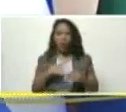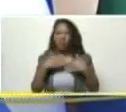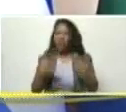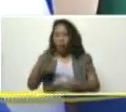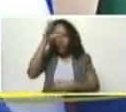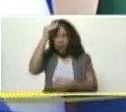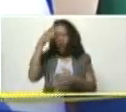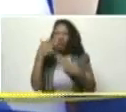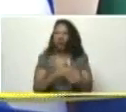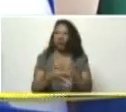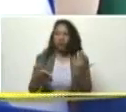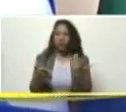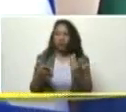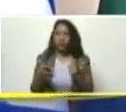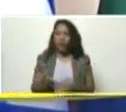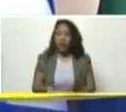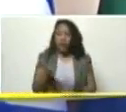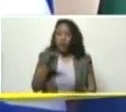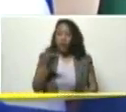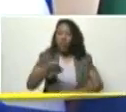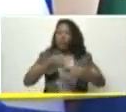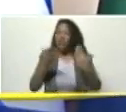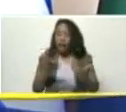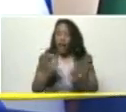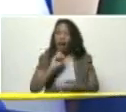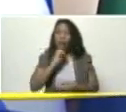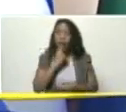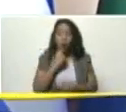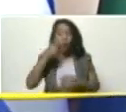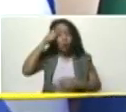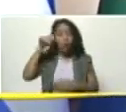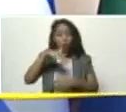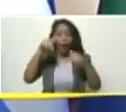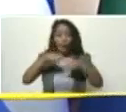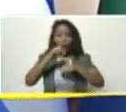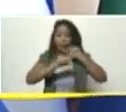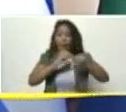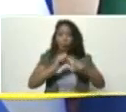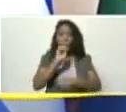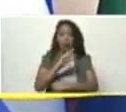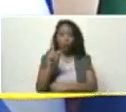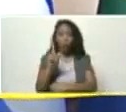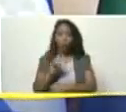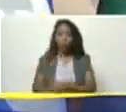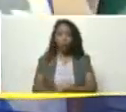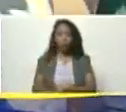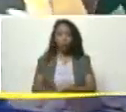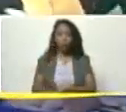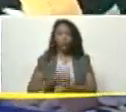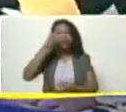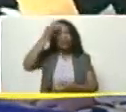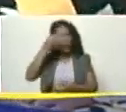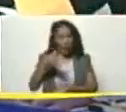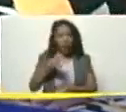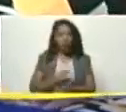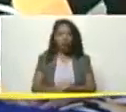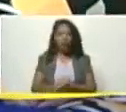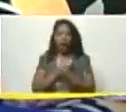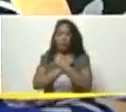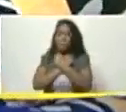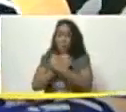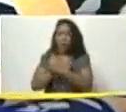aprendido? Que la clave de los pueblos en este siglo XXI es creer, es